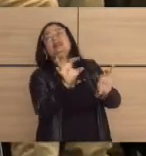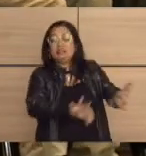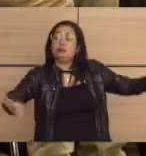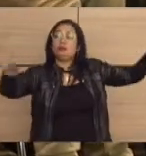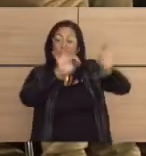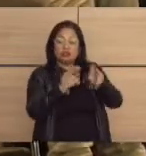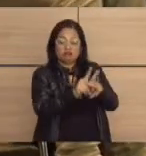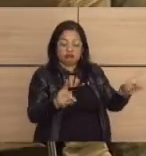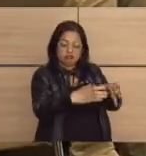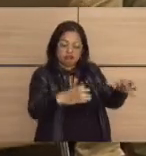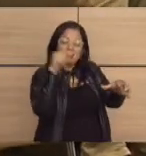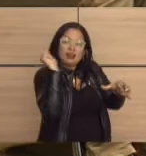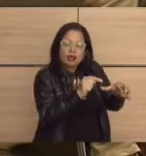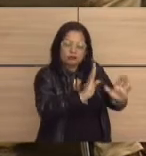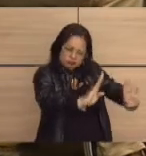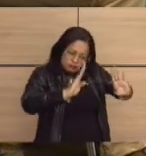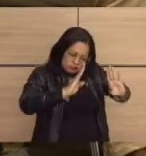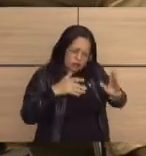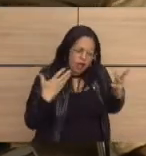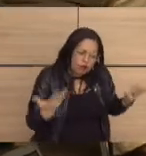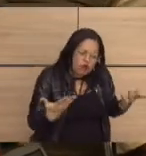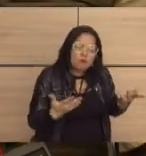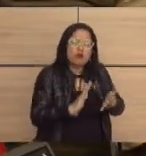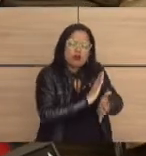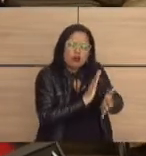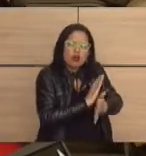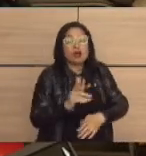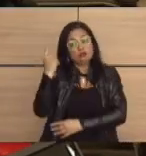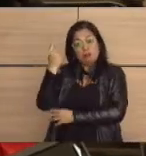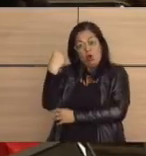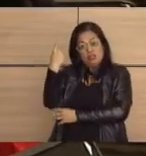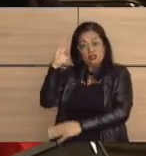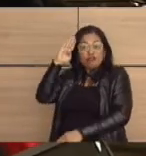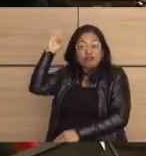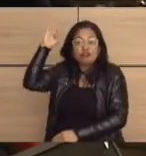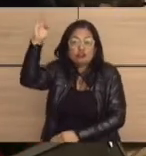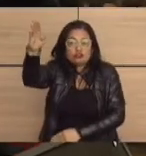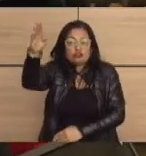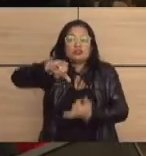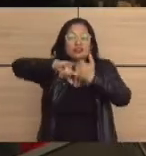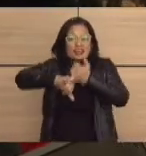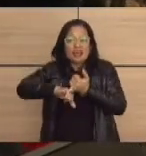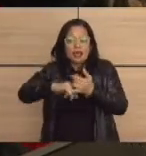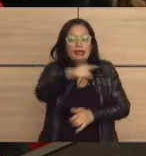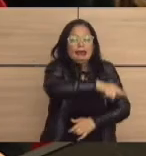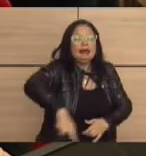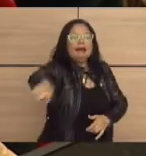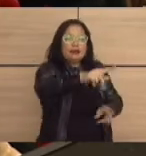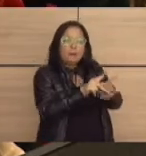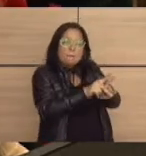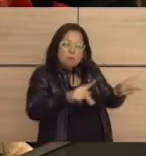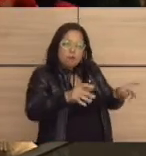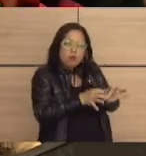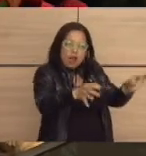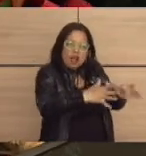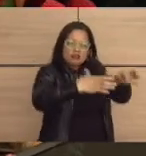territorio. La política del futuro en todo el mundo va a depender de que sepamos escuchar la voz del territorio, la